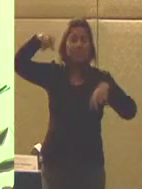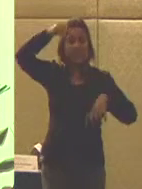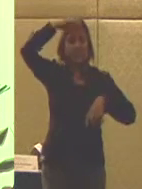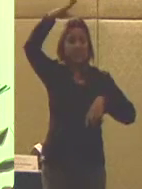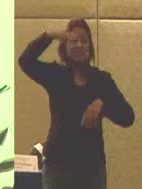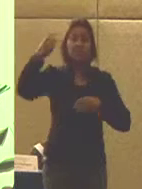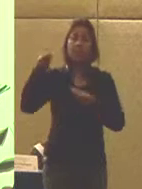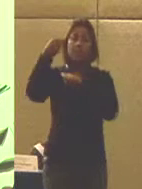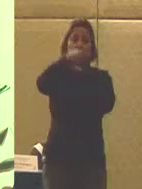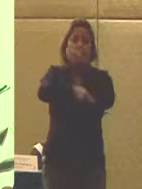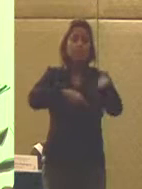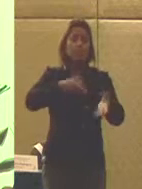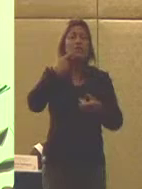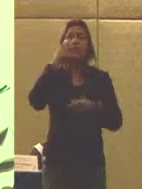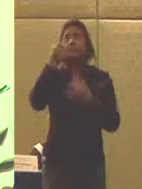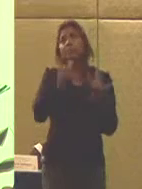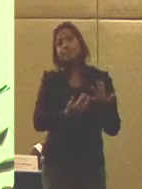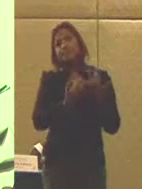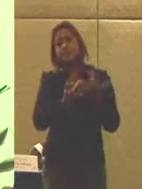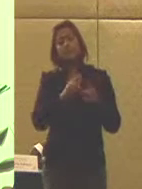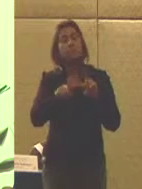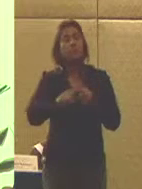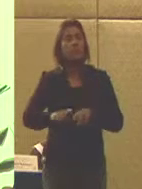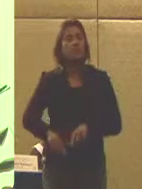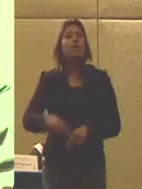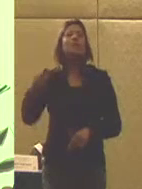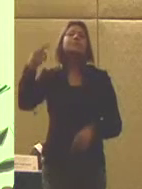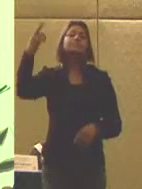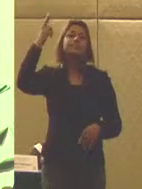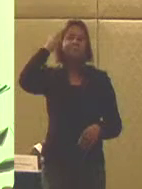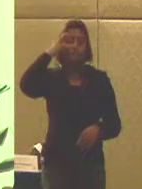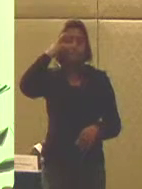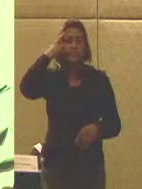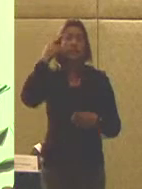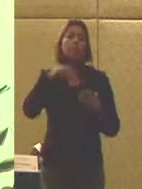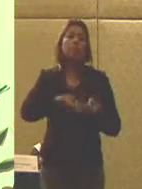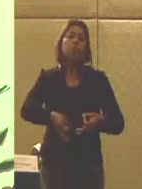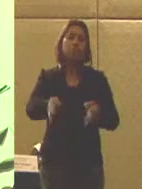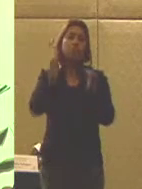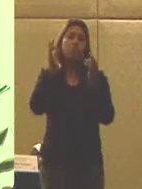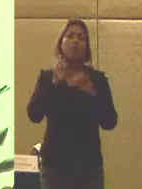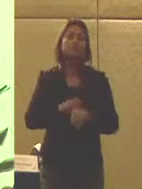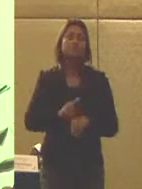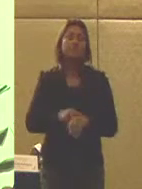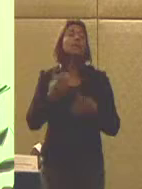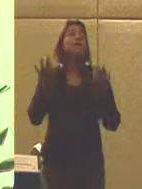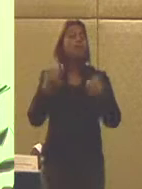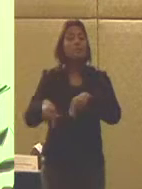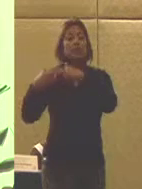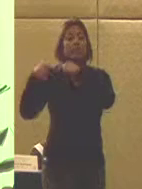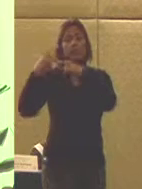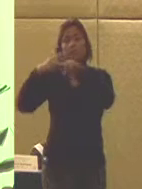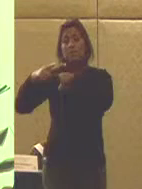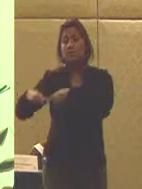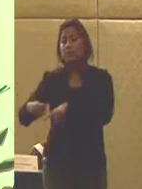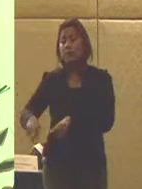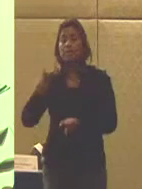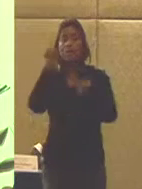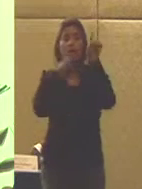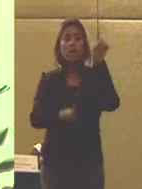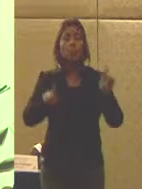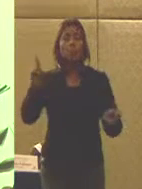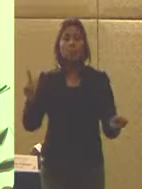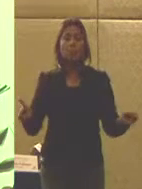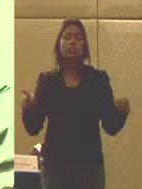ciudadana. En relación a la definición de roles y responsabilidades, hemos encontrado que la mayor